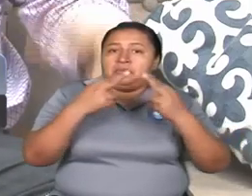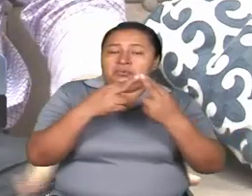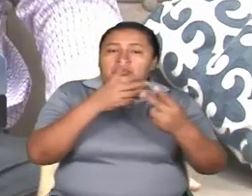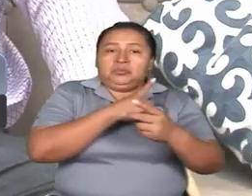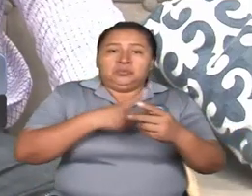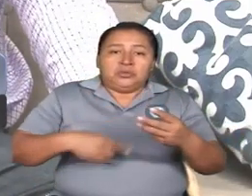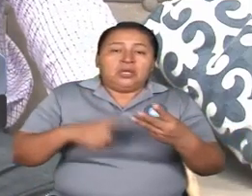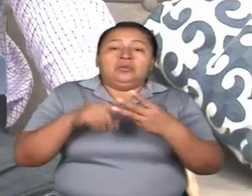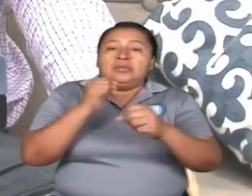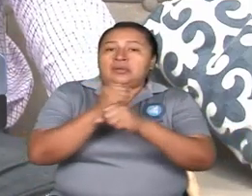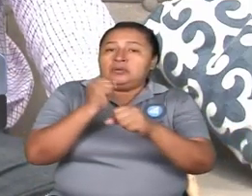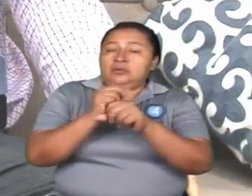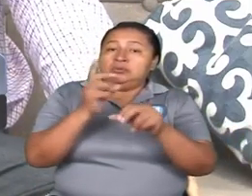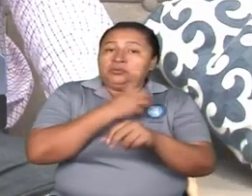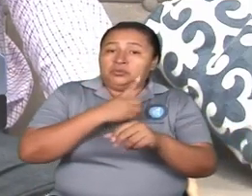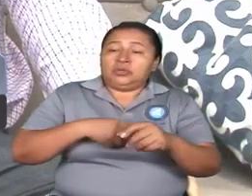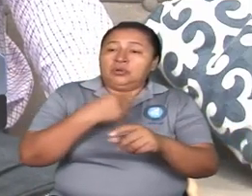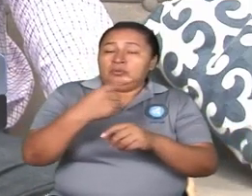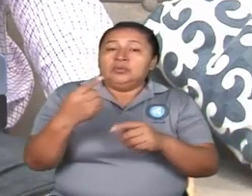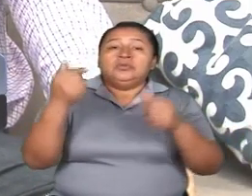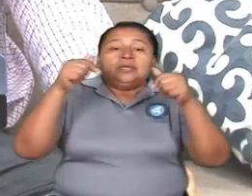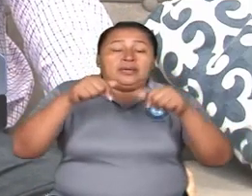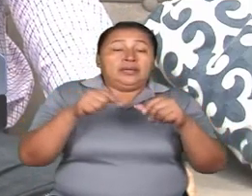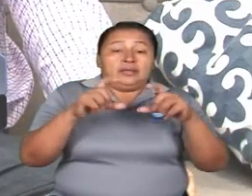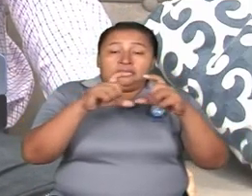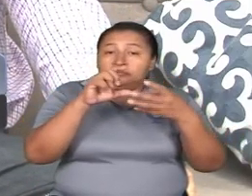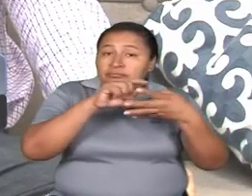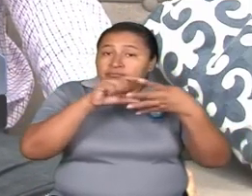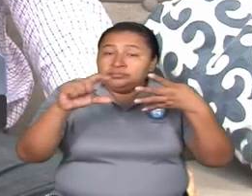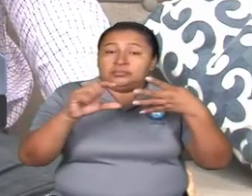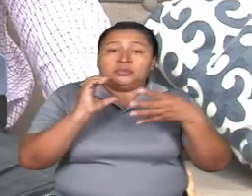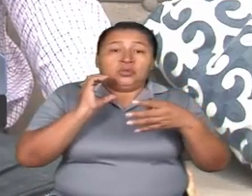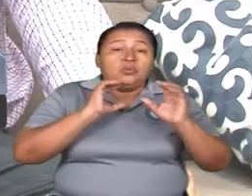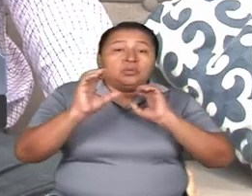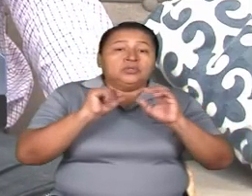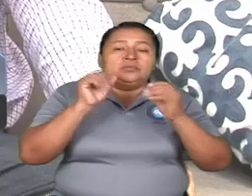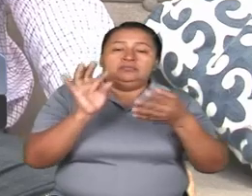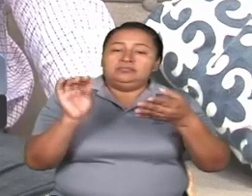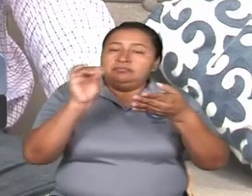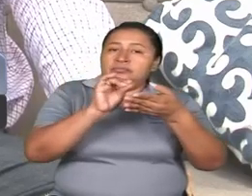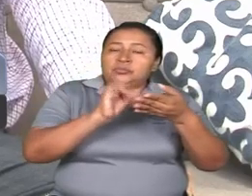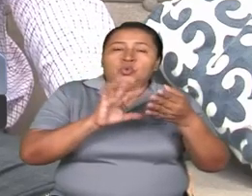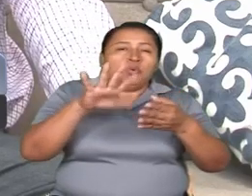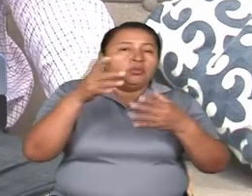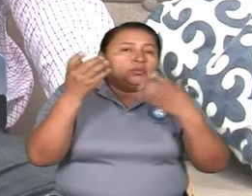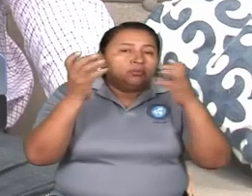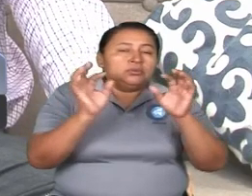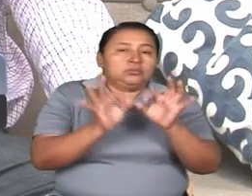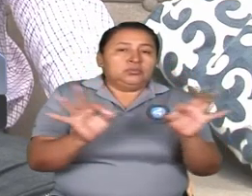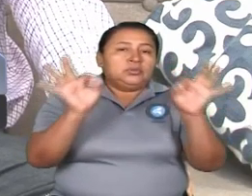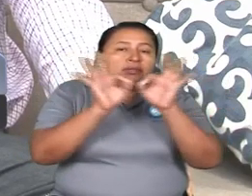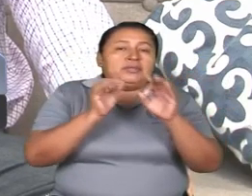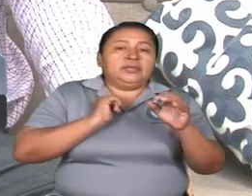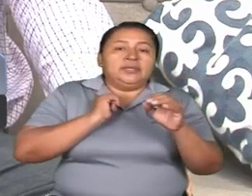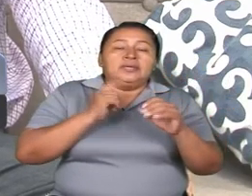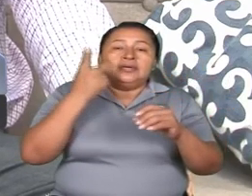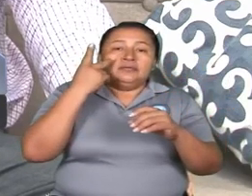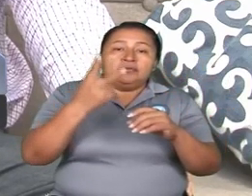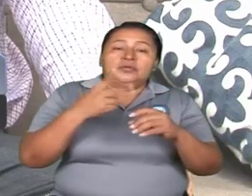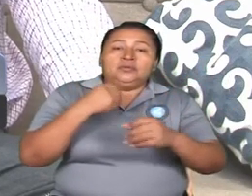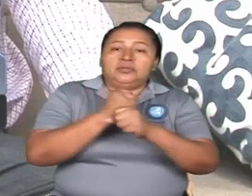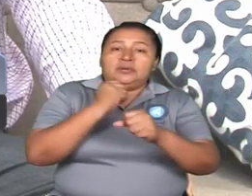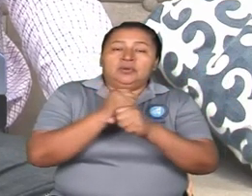los diputados, sino también que este componente incorporaba otros elementos adicionales que tenían que ver